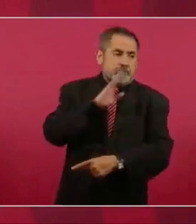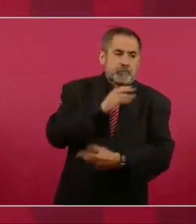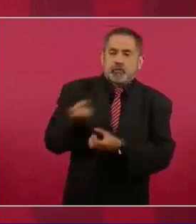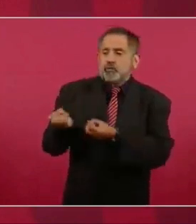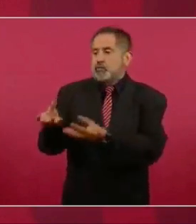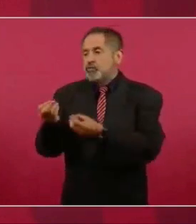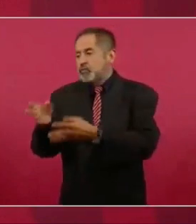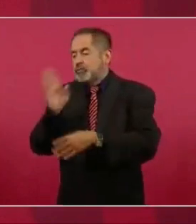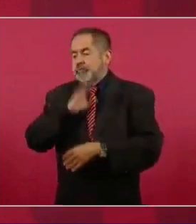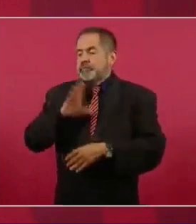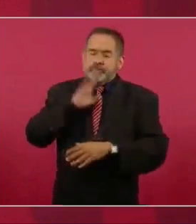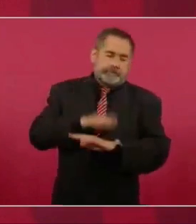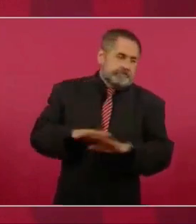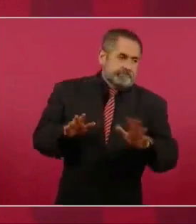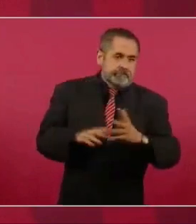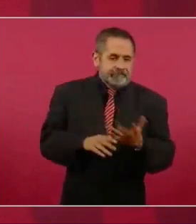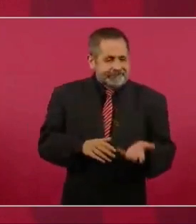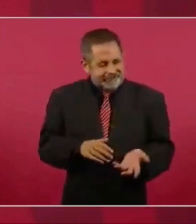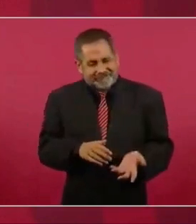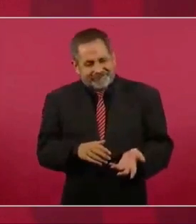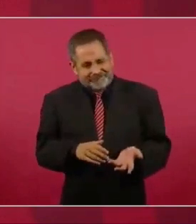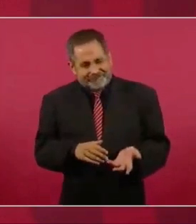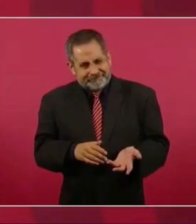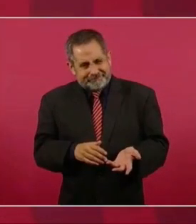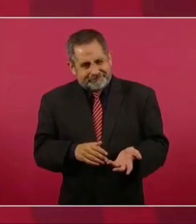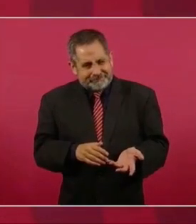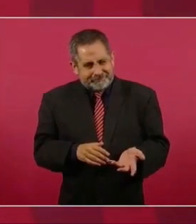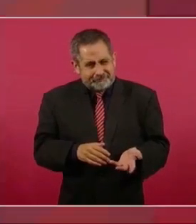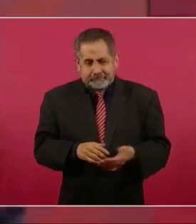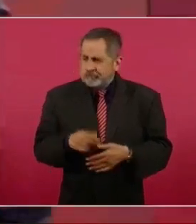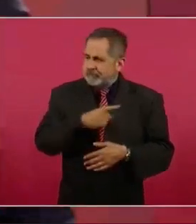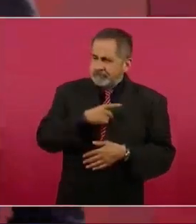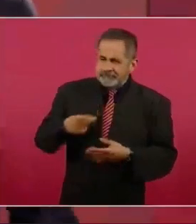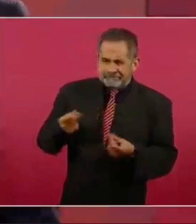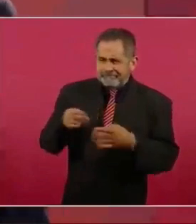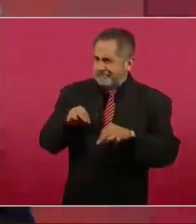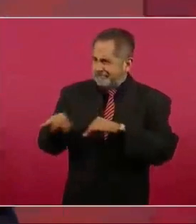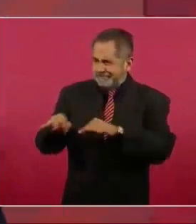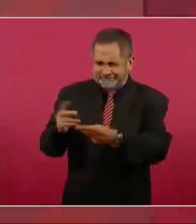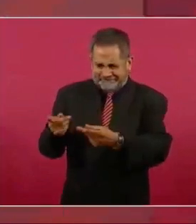que lo que se tenía que hacer era poner a trabajar